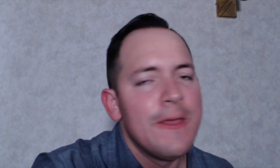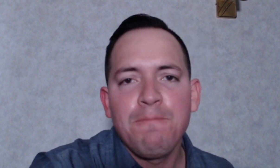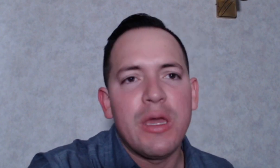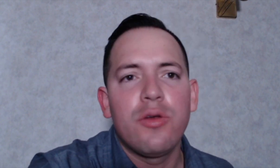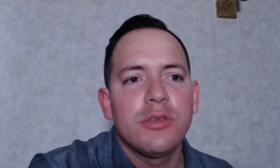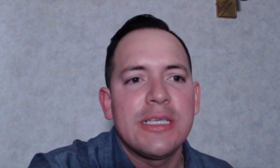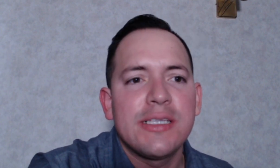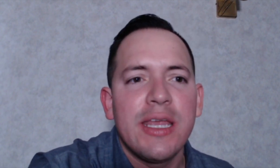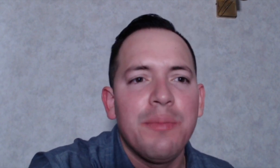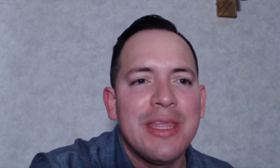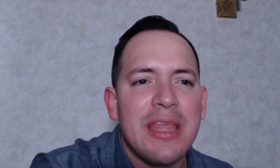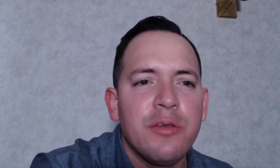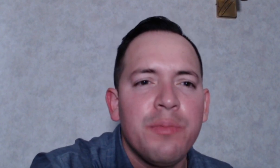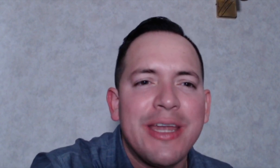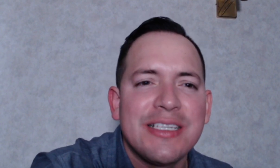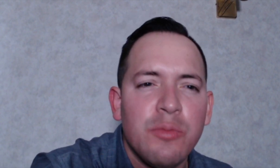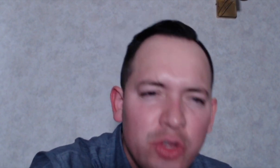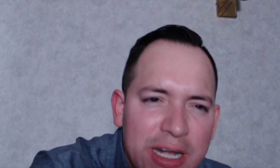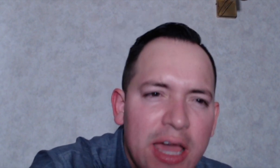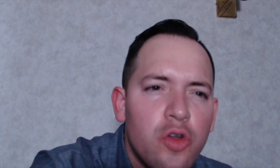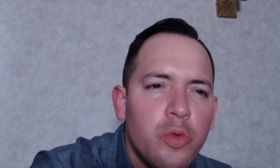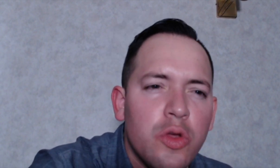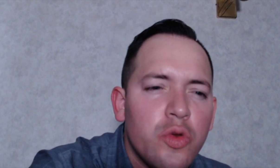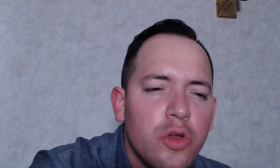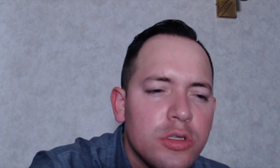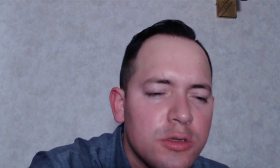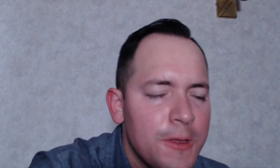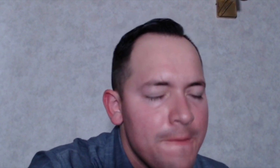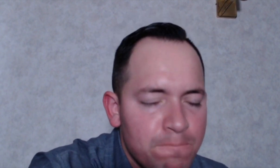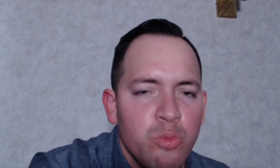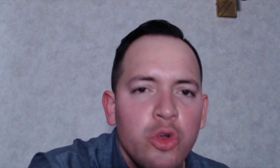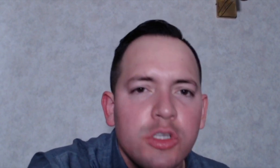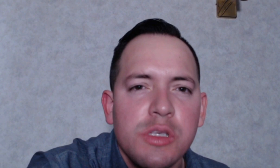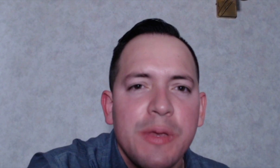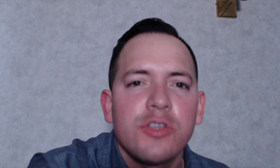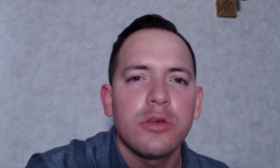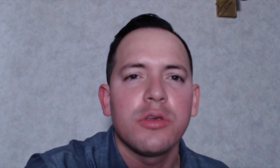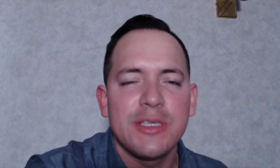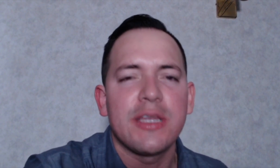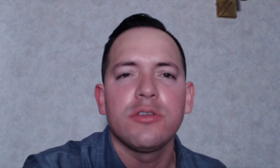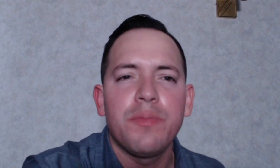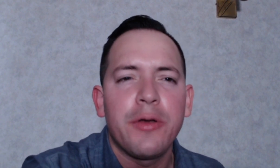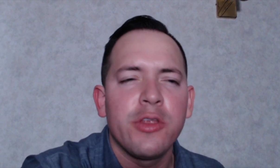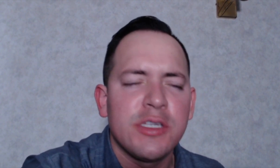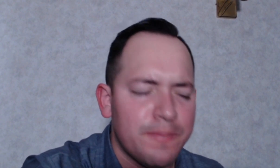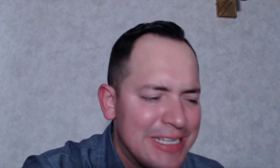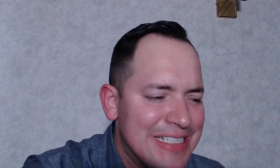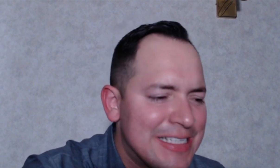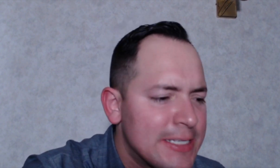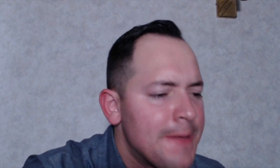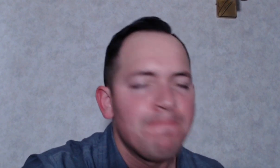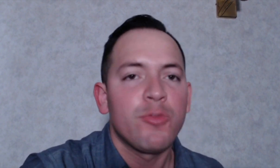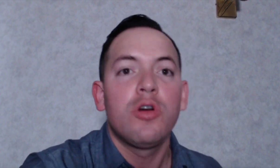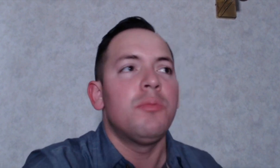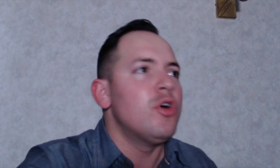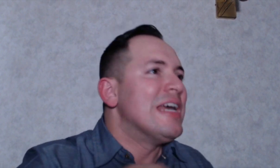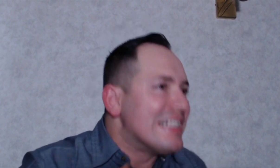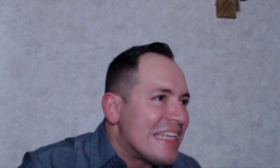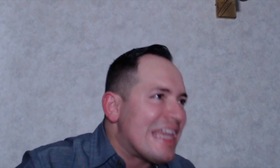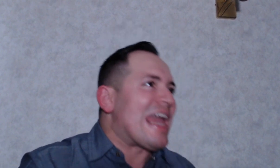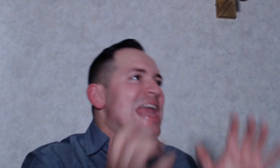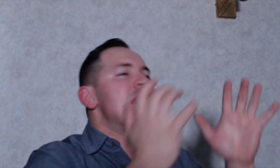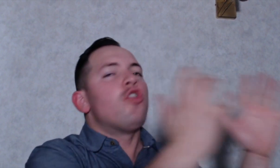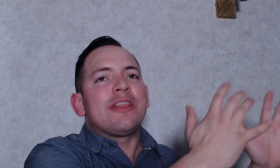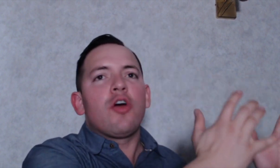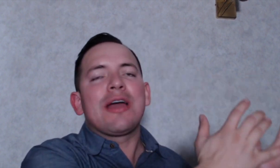Judicial. Pero sinceramente a mí me parece muy raro, muy curioso, muy sospechoso, mis queridos nopalores y nopal sisters, como